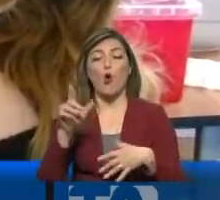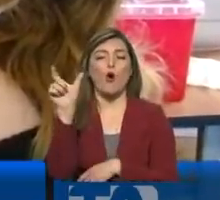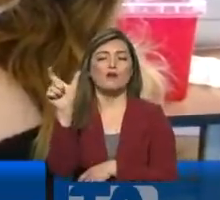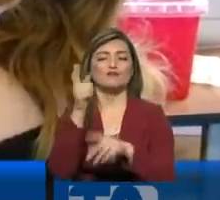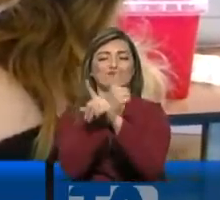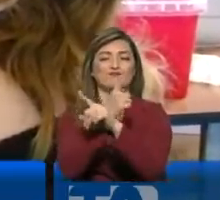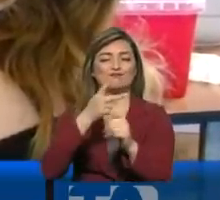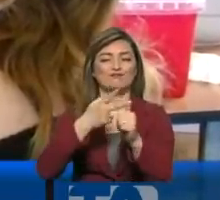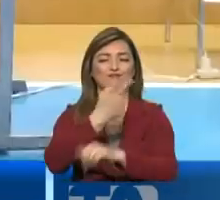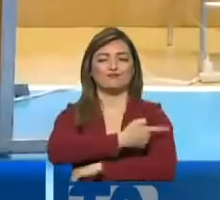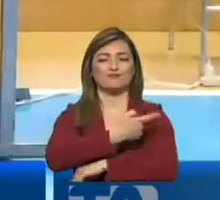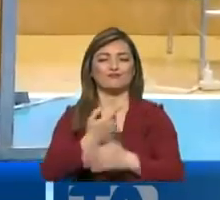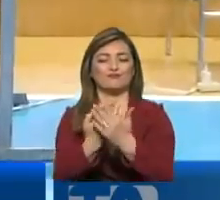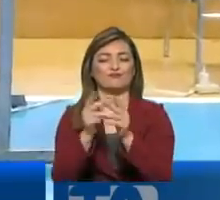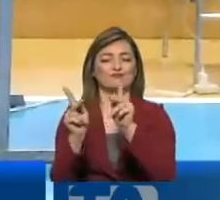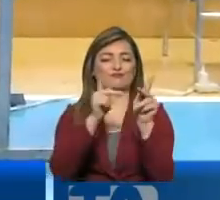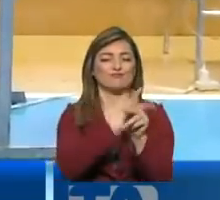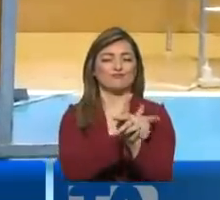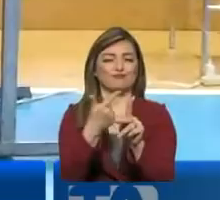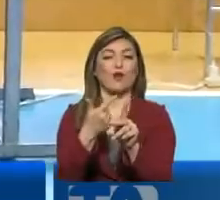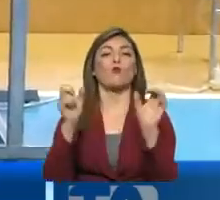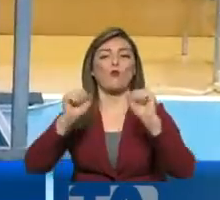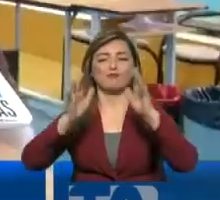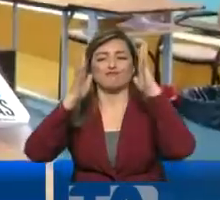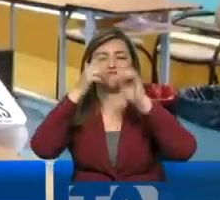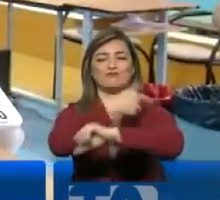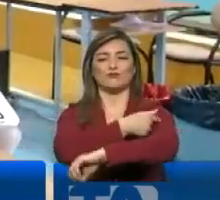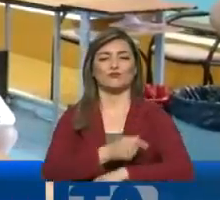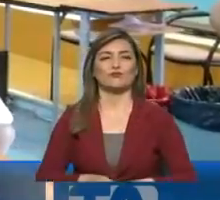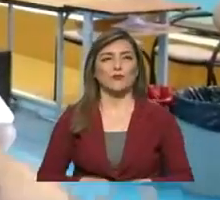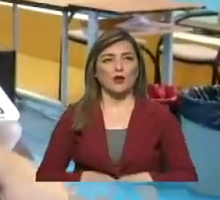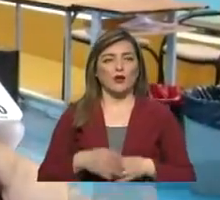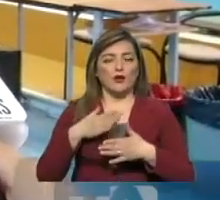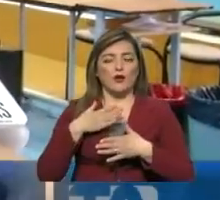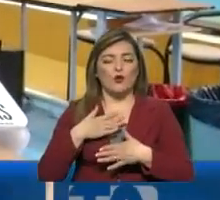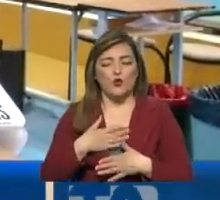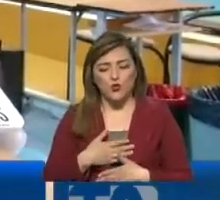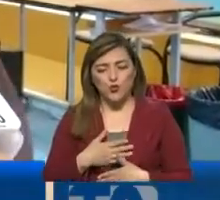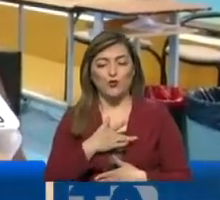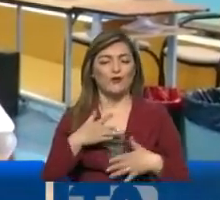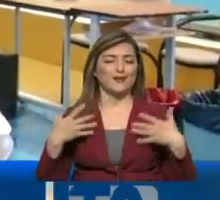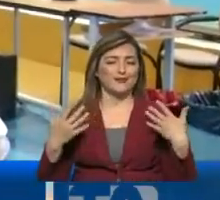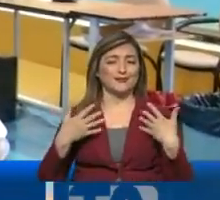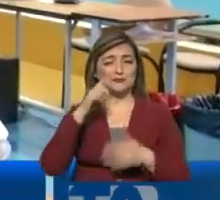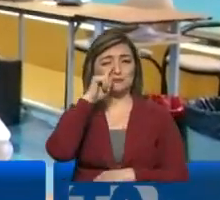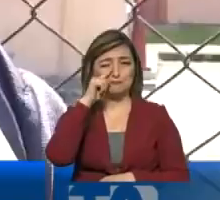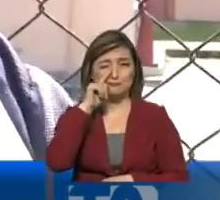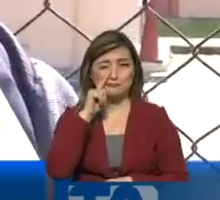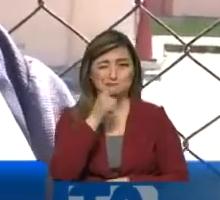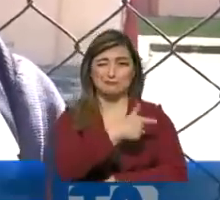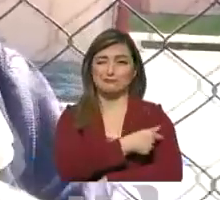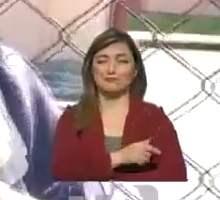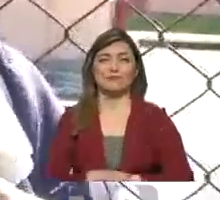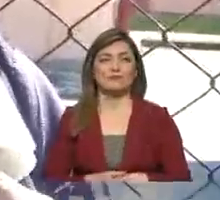tercer día, bajo el nuevo plan de vacunación, sí lograron ser atendidos. Estoy satisfecha, me voy con alegría, que tengo ganas de llorar.